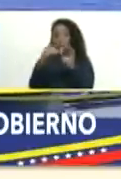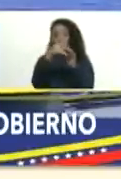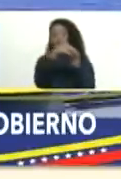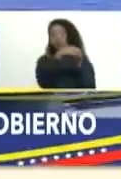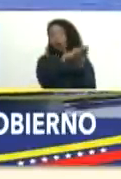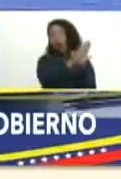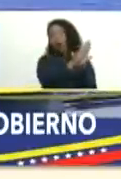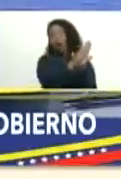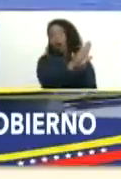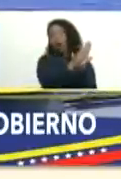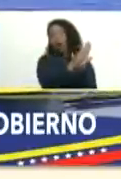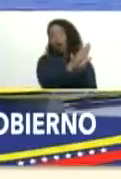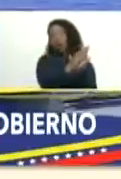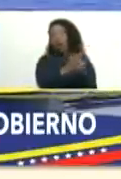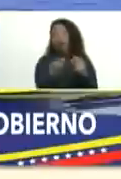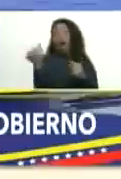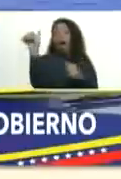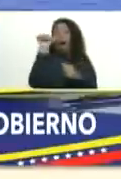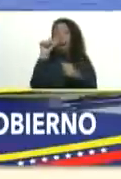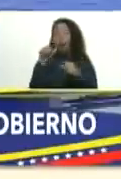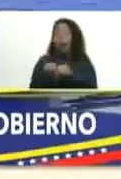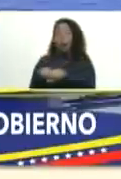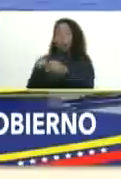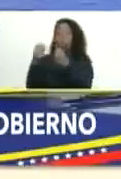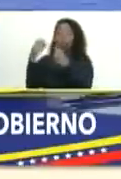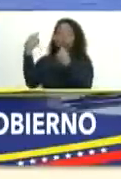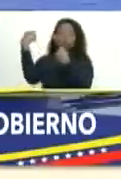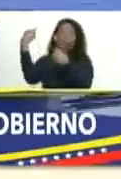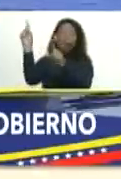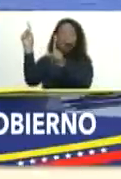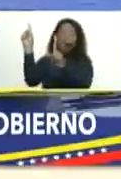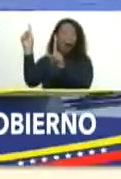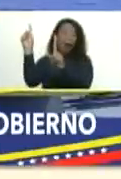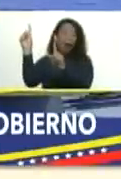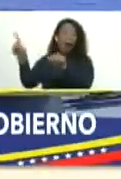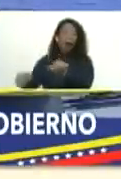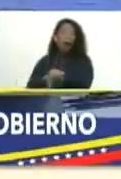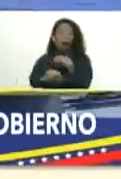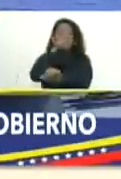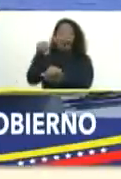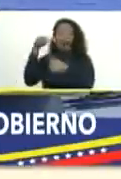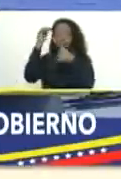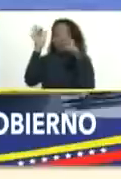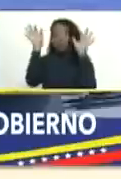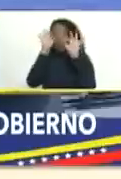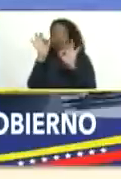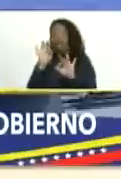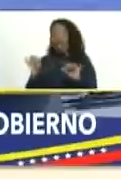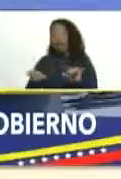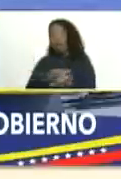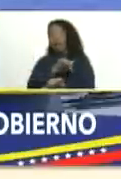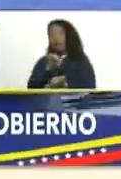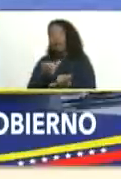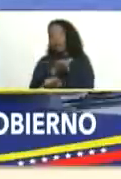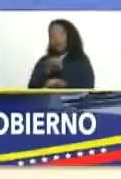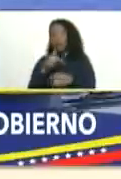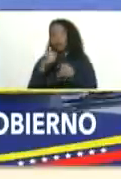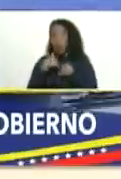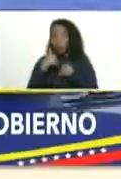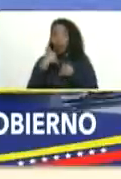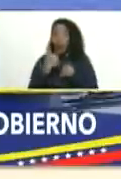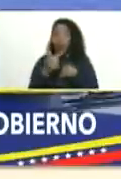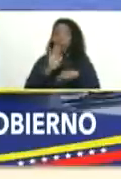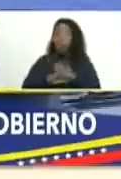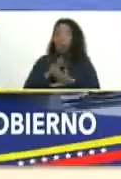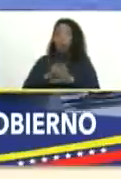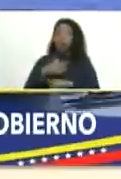en el bote de agua blanca, de aguas residuales. Así que esto lo digo porque debemos